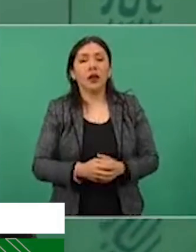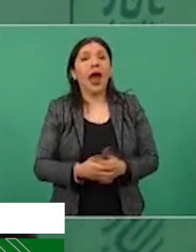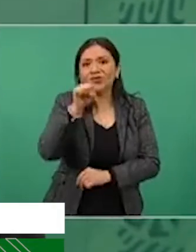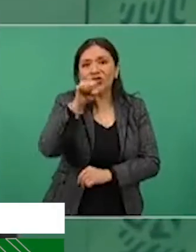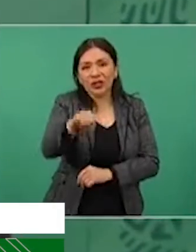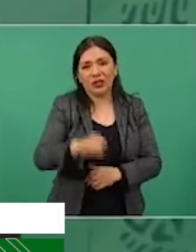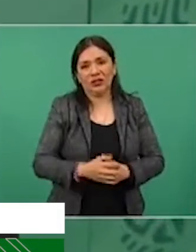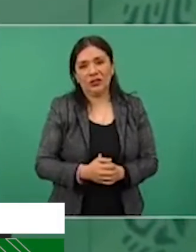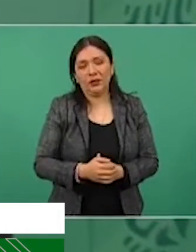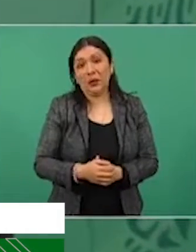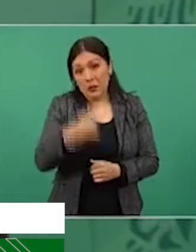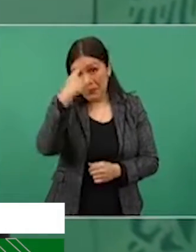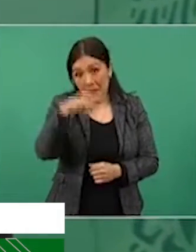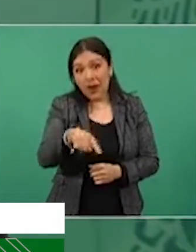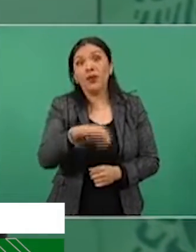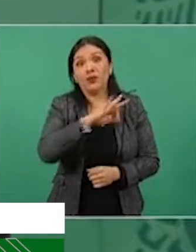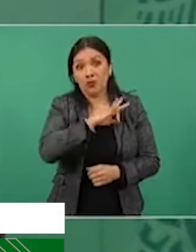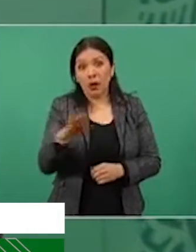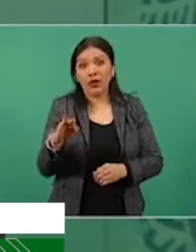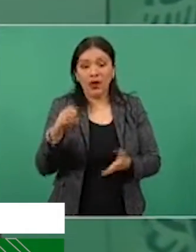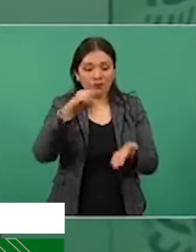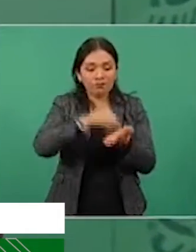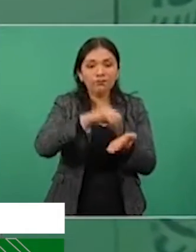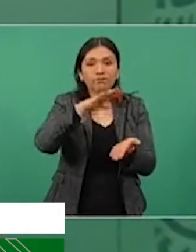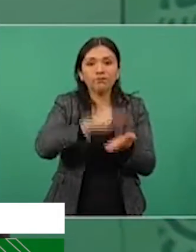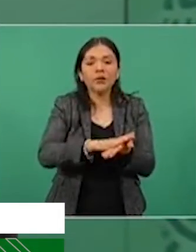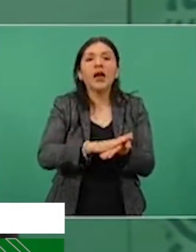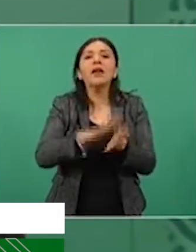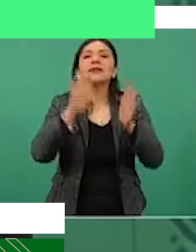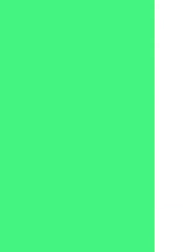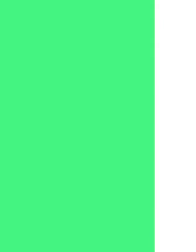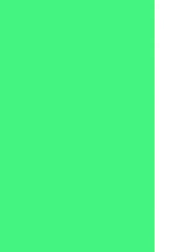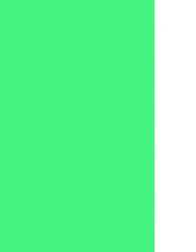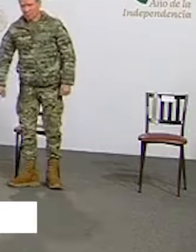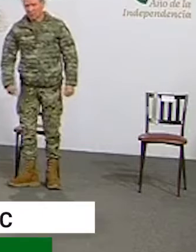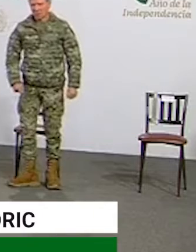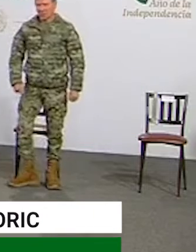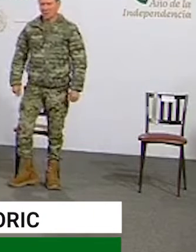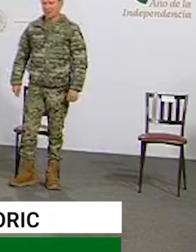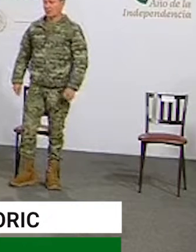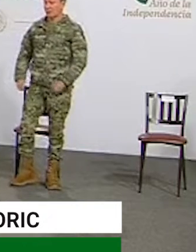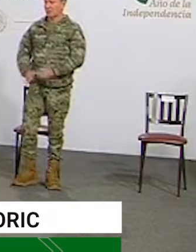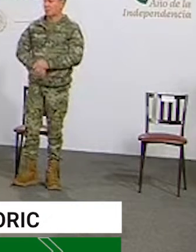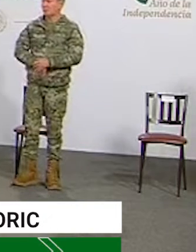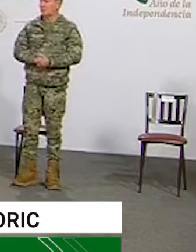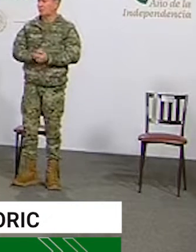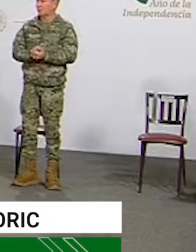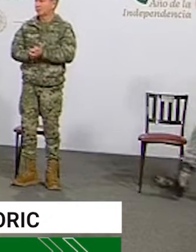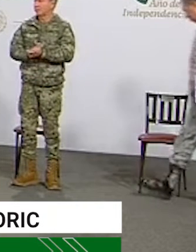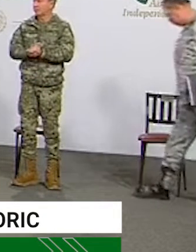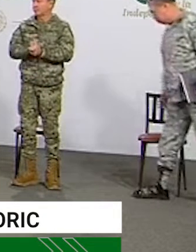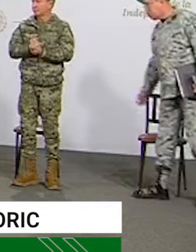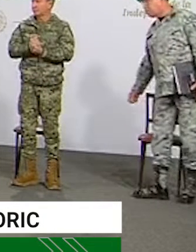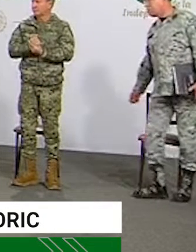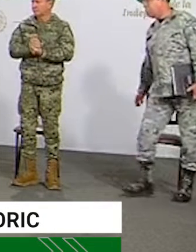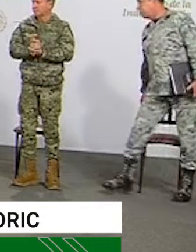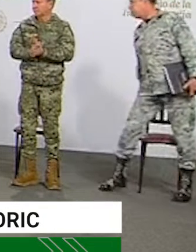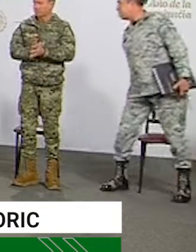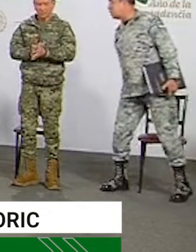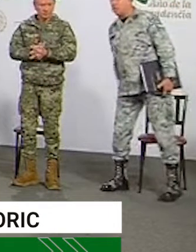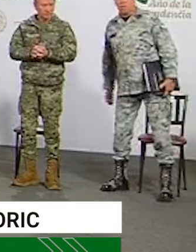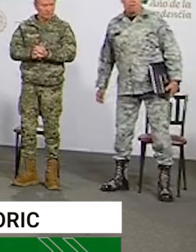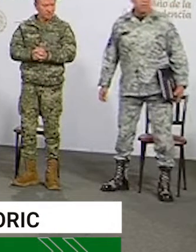cabo para que se pueda establecer el precedente. El presidente Andrés Manuel López Obrador